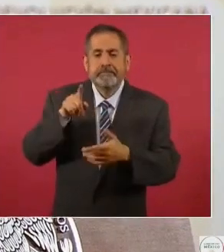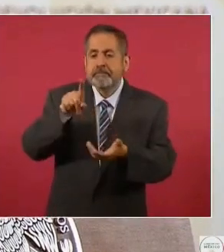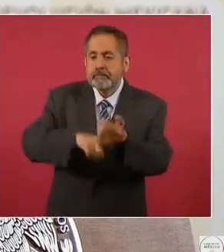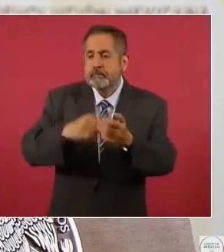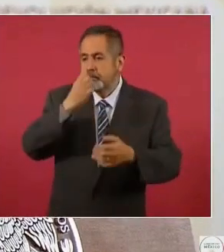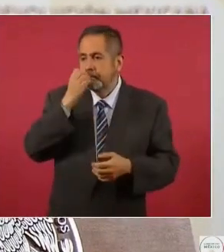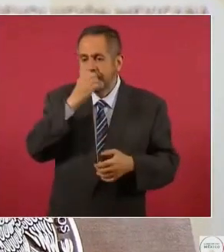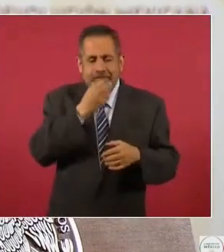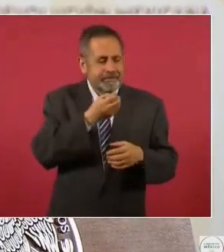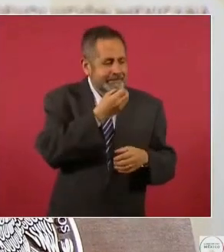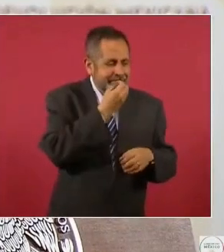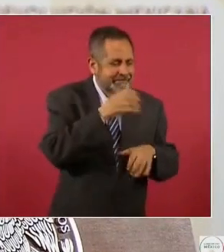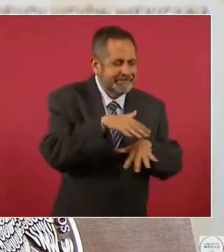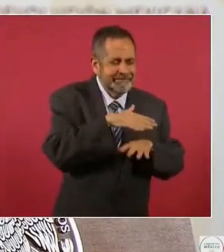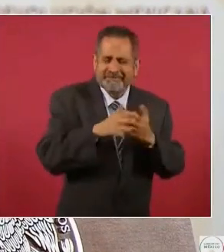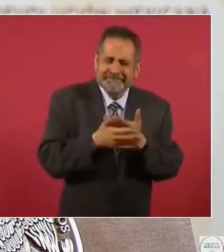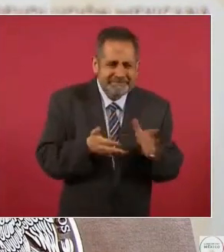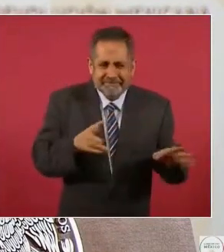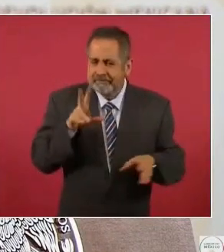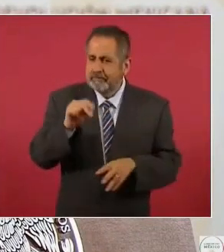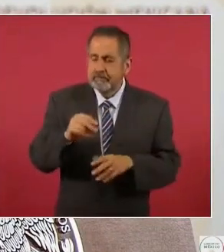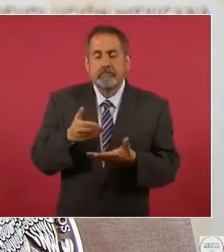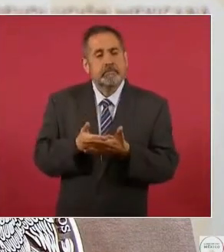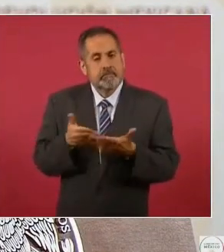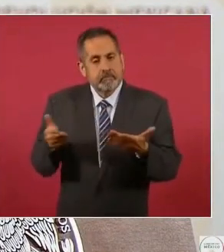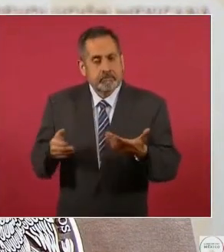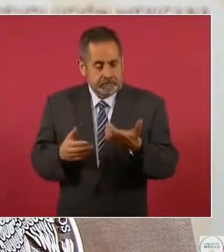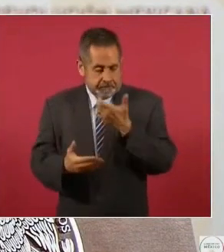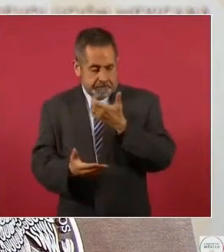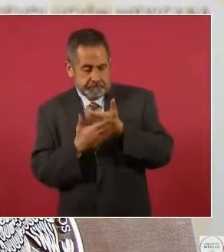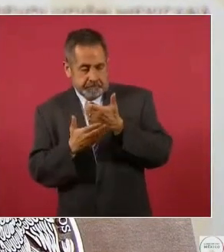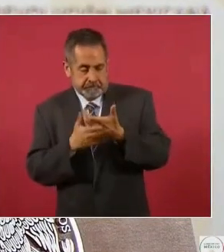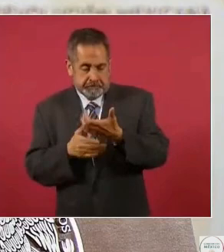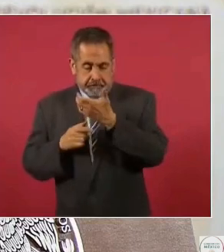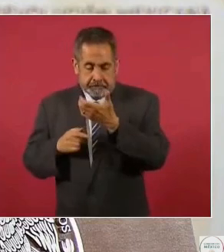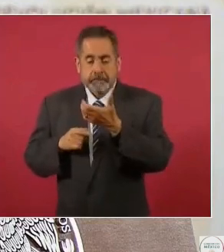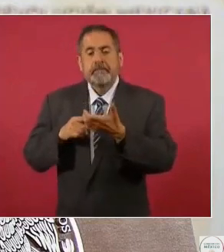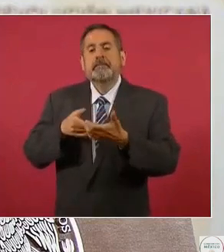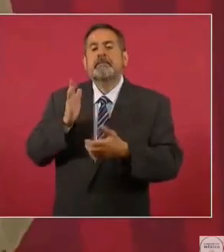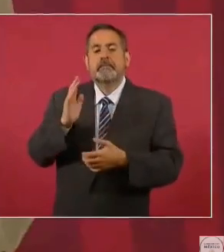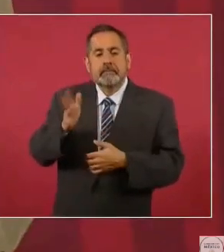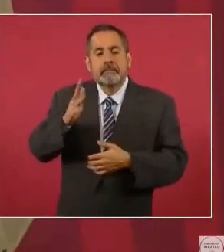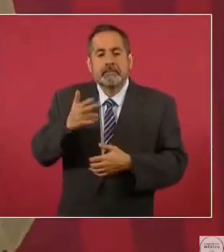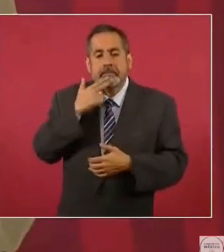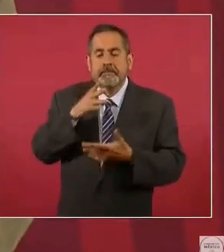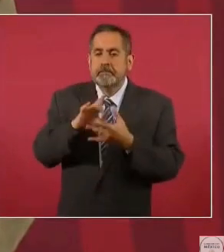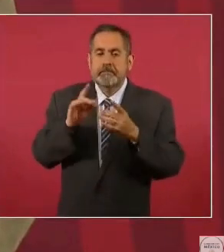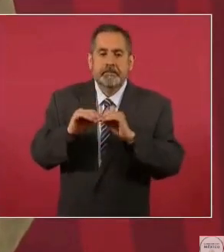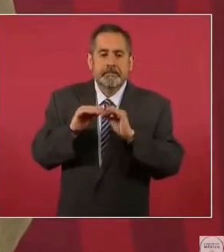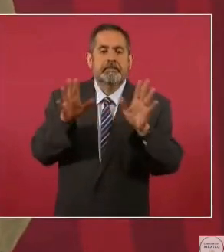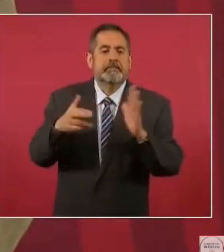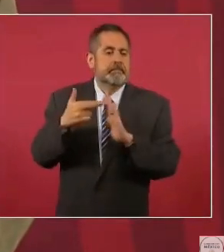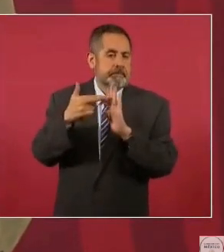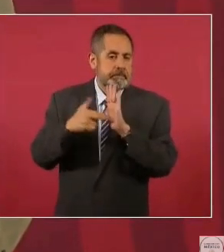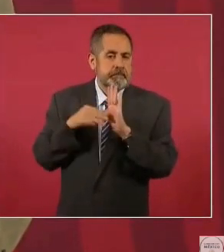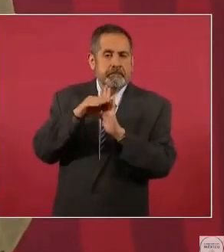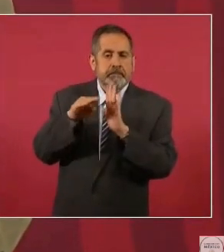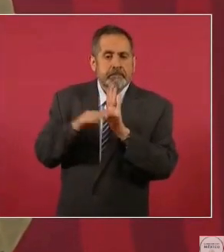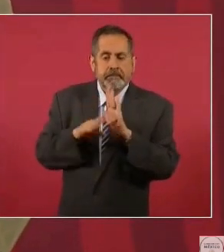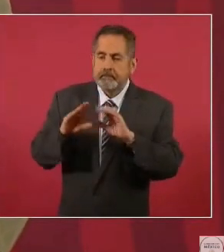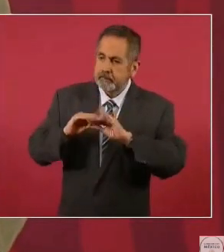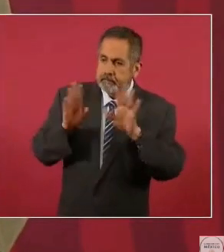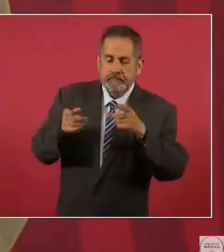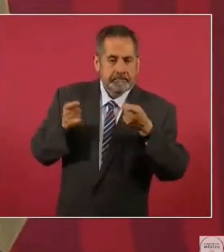comida chatarra de las escuelas, ahora también con los sellos nos facilita mucho más que estos lineamientos escolares sean mucho